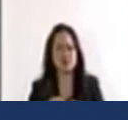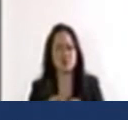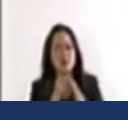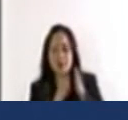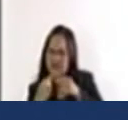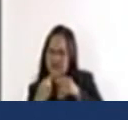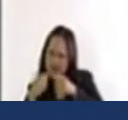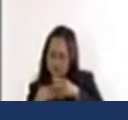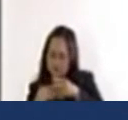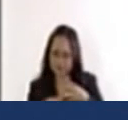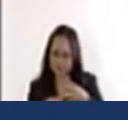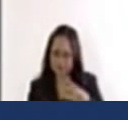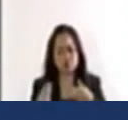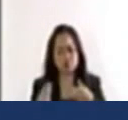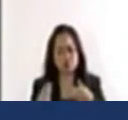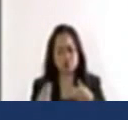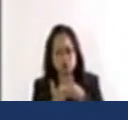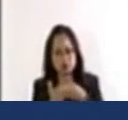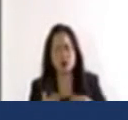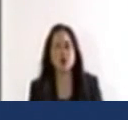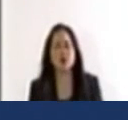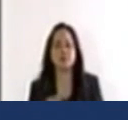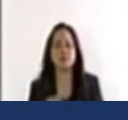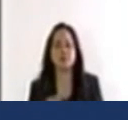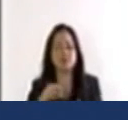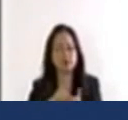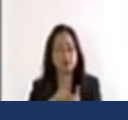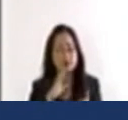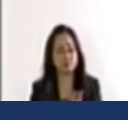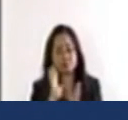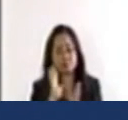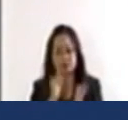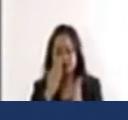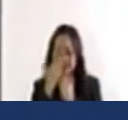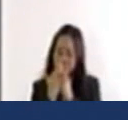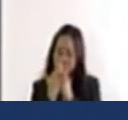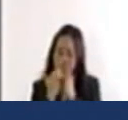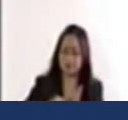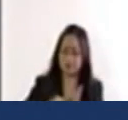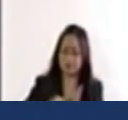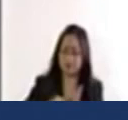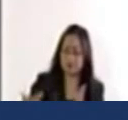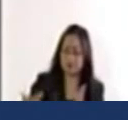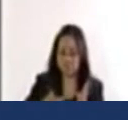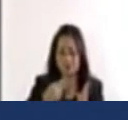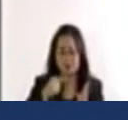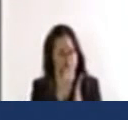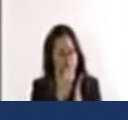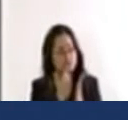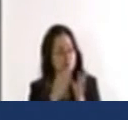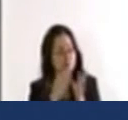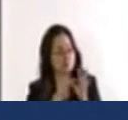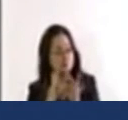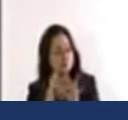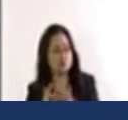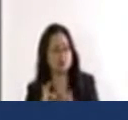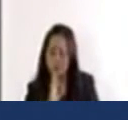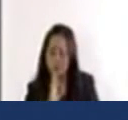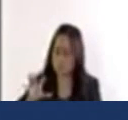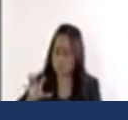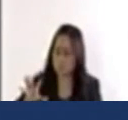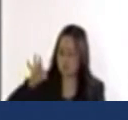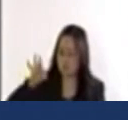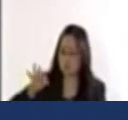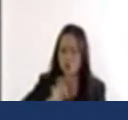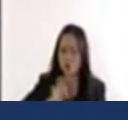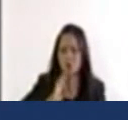con la vigencia que marquen sus transitorios, desde luego, pueda comenzarse a operar este proceso, que